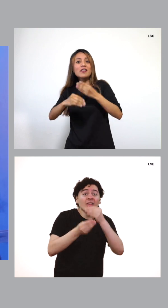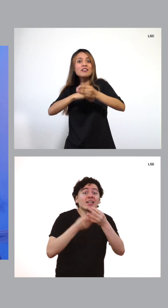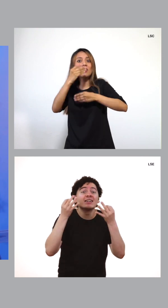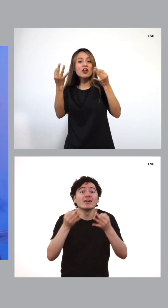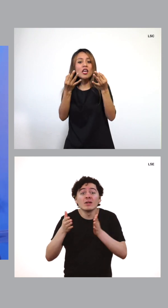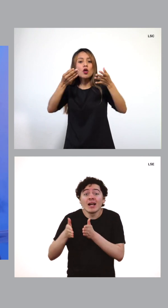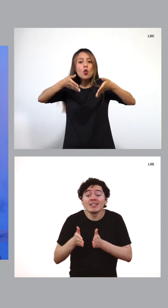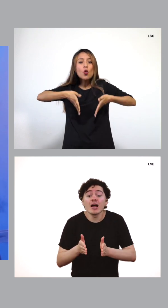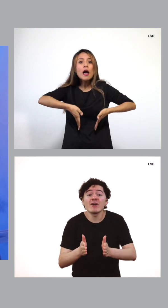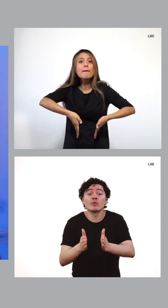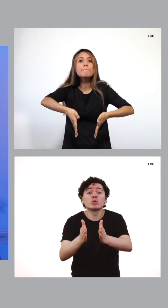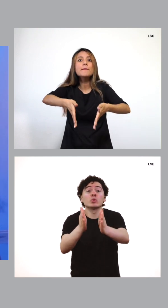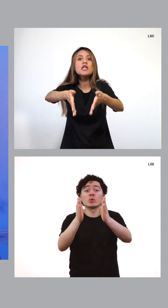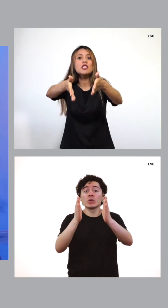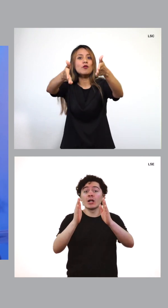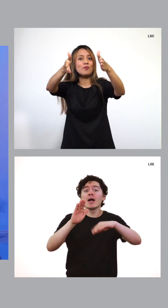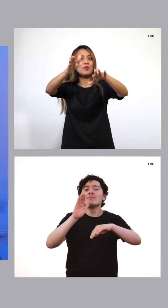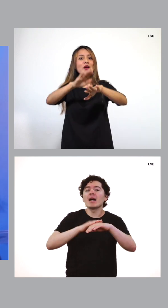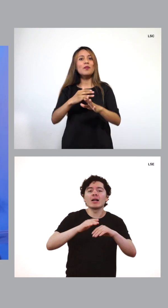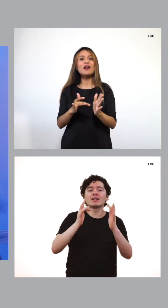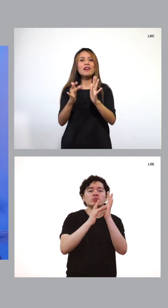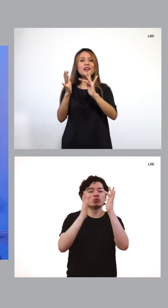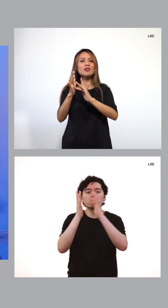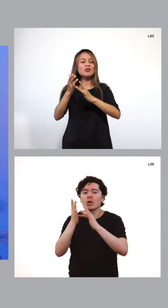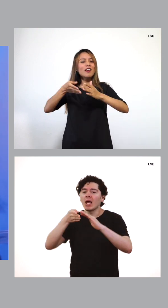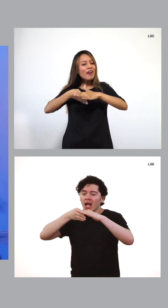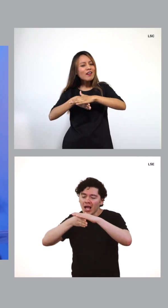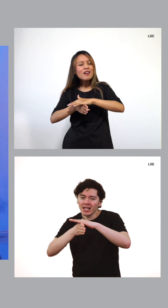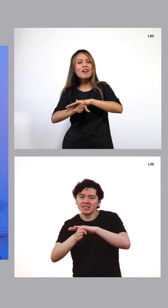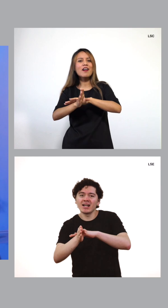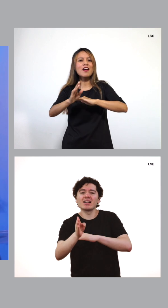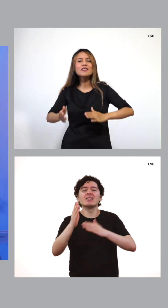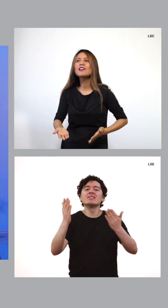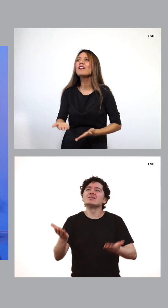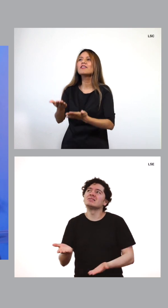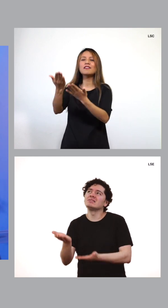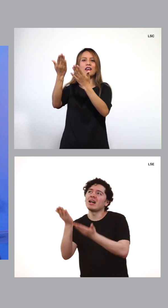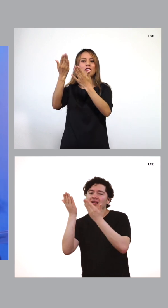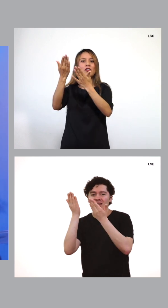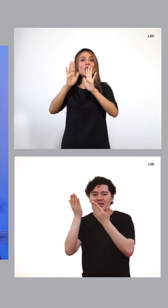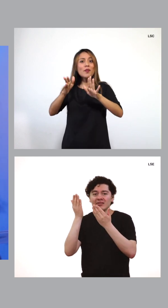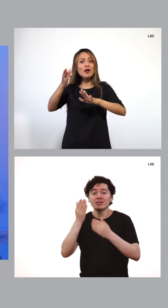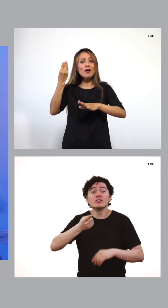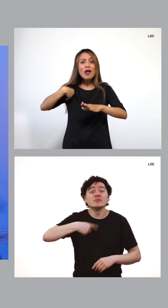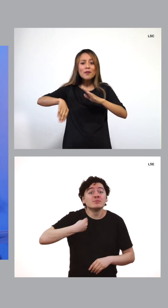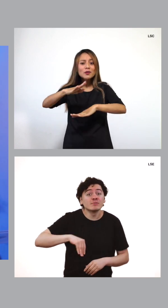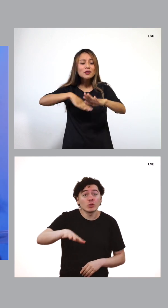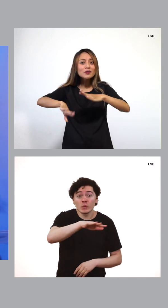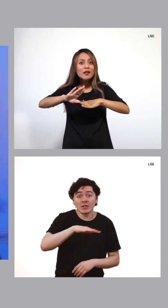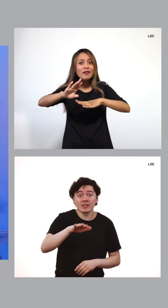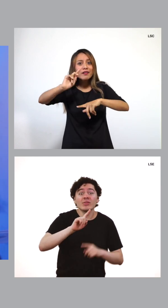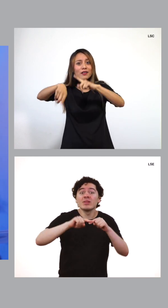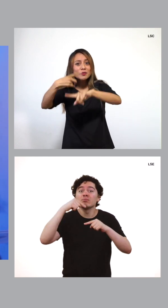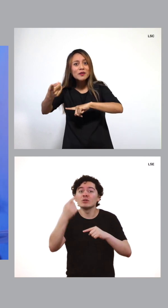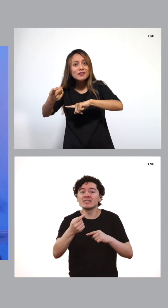para que entrara glorioso, para que entrara siendo exaltado en la misma ciudad que unas horas más tarde iba a gritar,